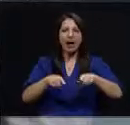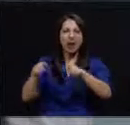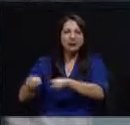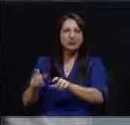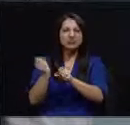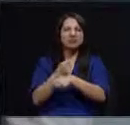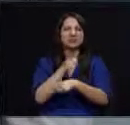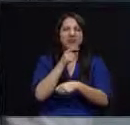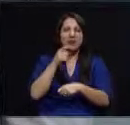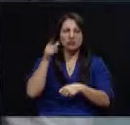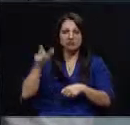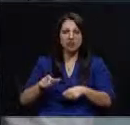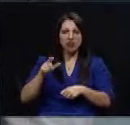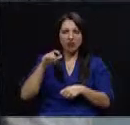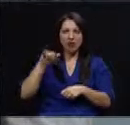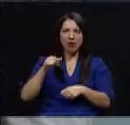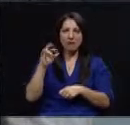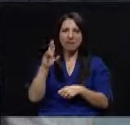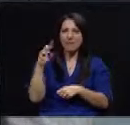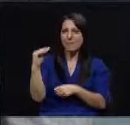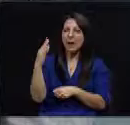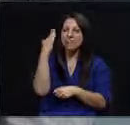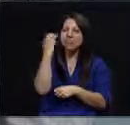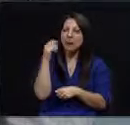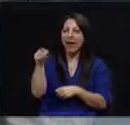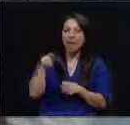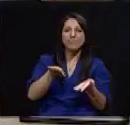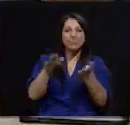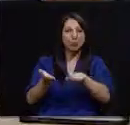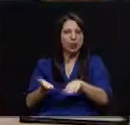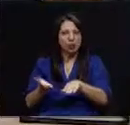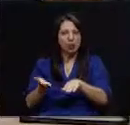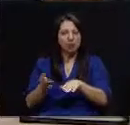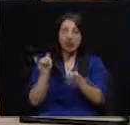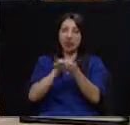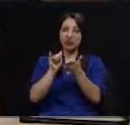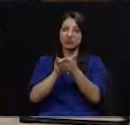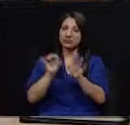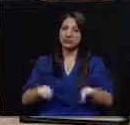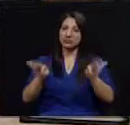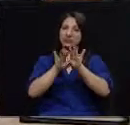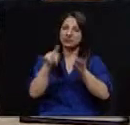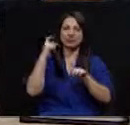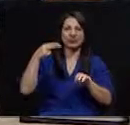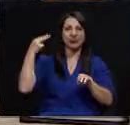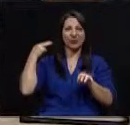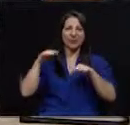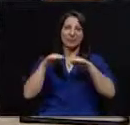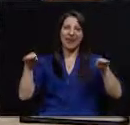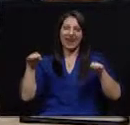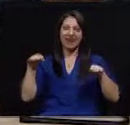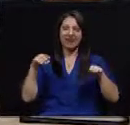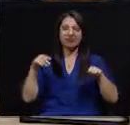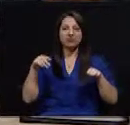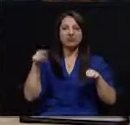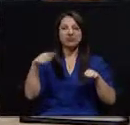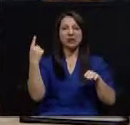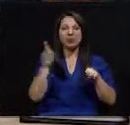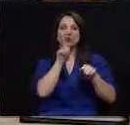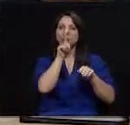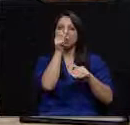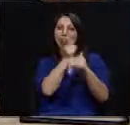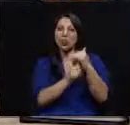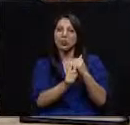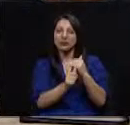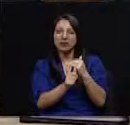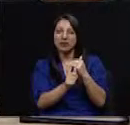en los hechos, quién fue Juan Rafael Mora y sobre todo por qué murió, que es un detalle que la historia plana de la que estamos hablando se ha encargado